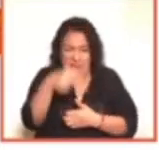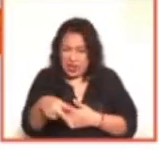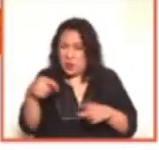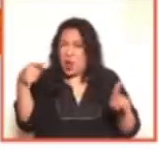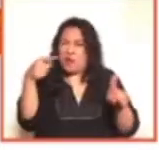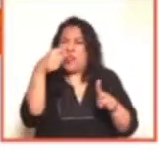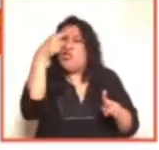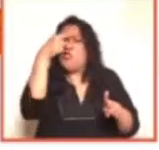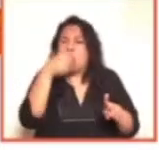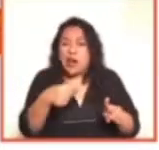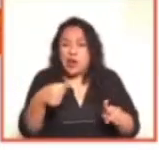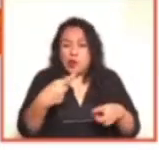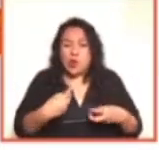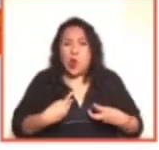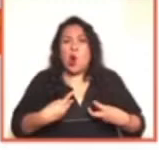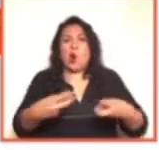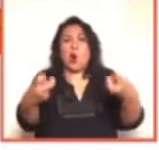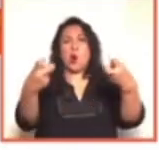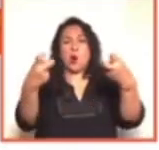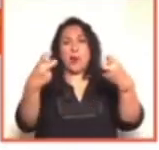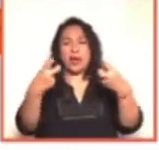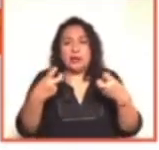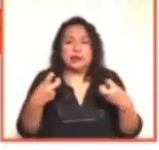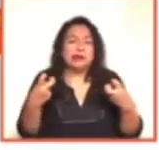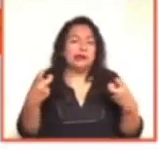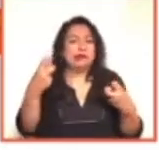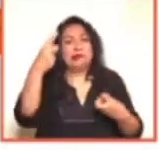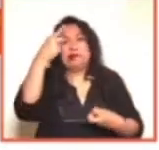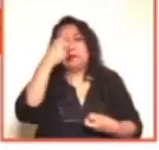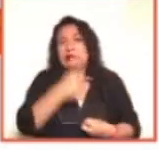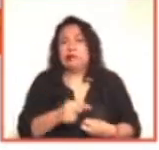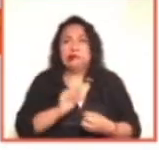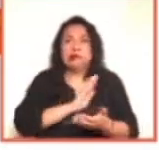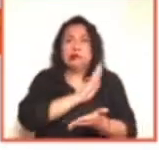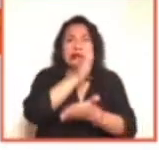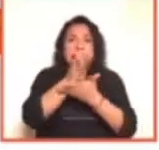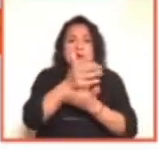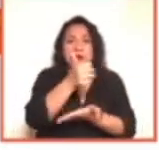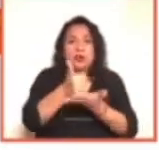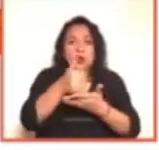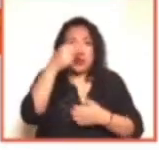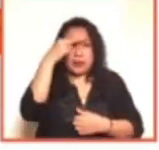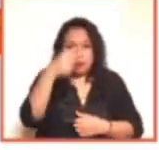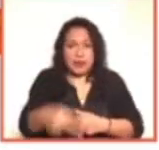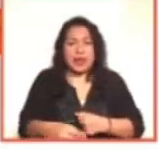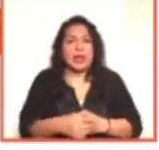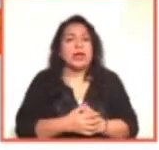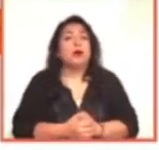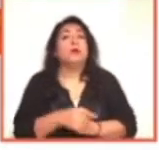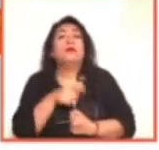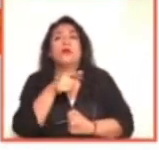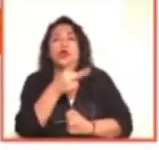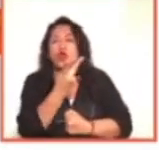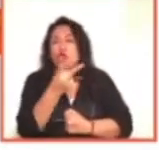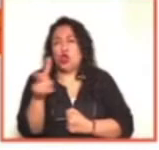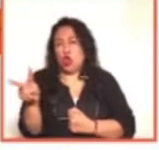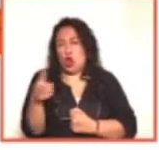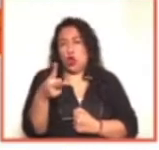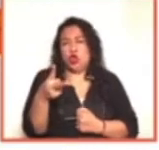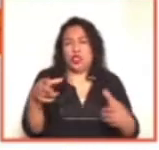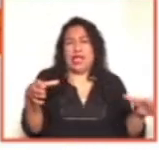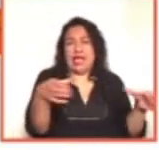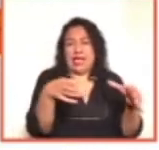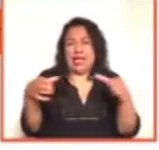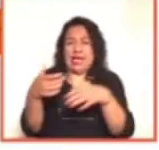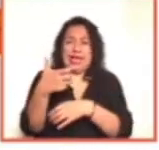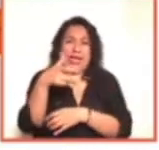estropea al ser asaltados. ¿Iba a sacarle la cartera? Cuando una señora lo vio. Mezcla dos géneros, mezcla por un lado